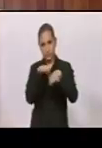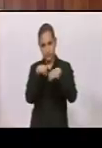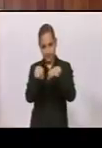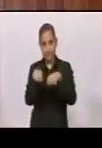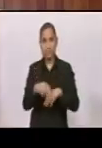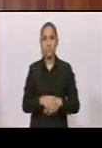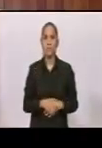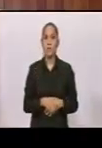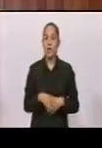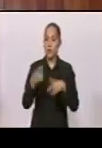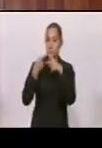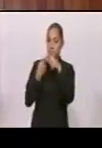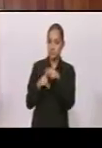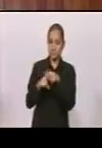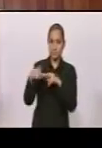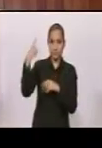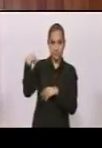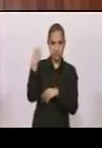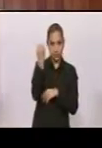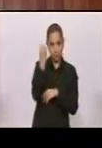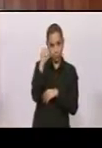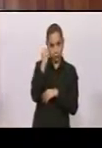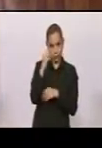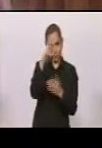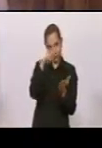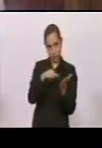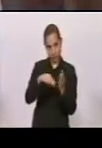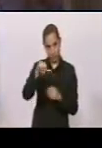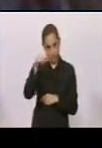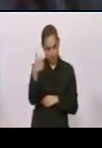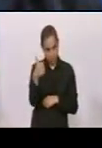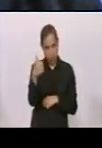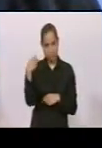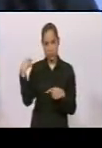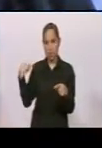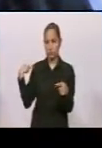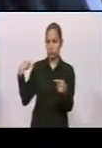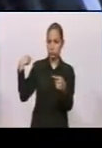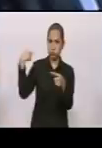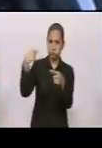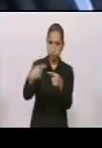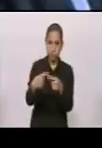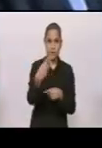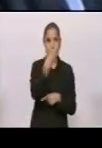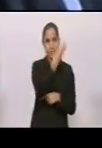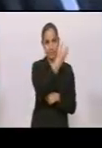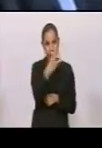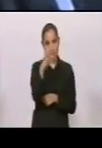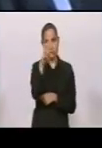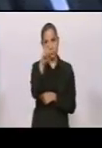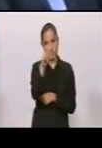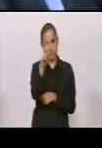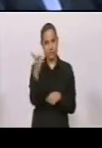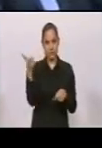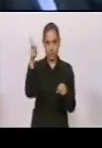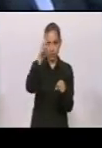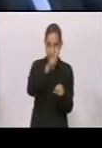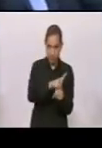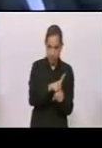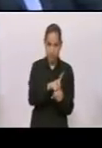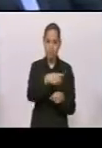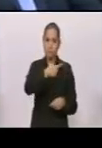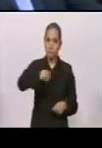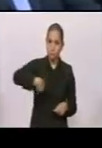Desde octubre de 2011, durante 330 días, nos